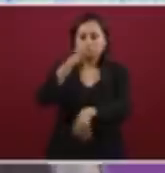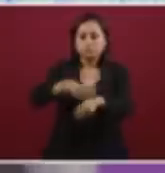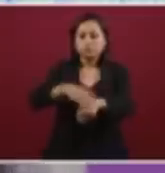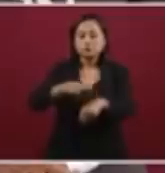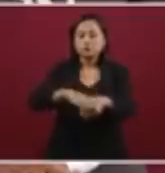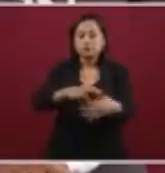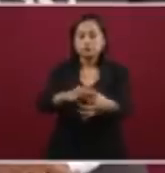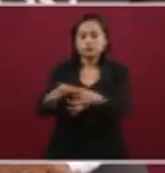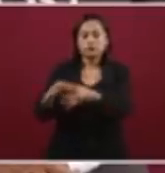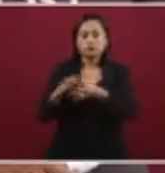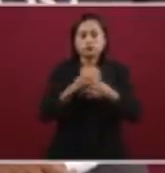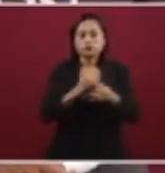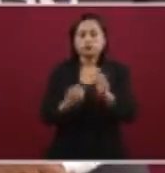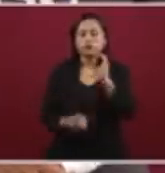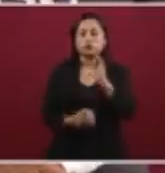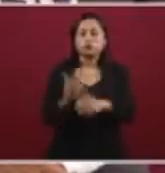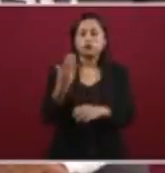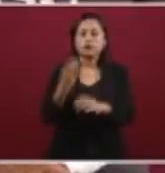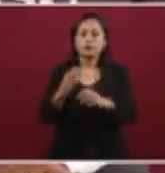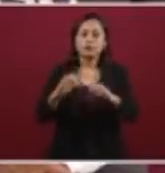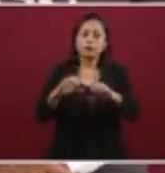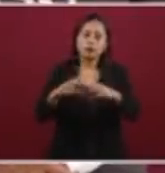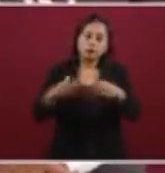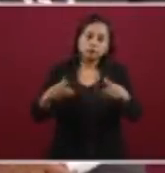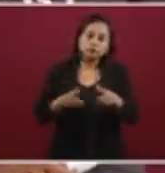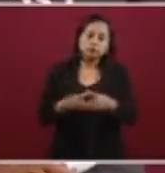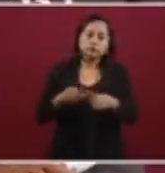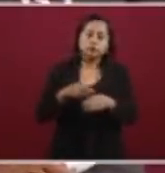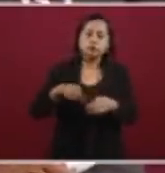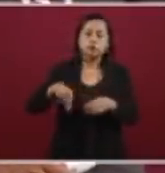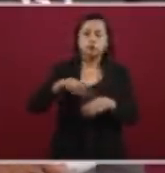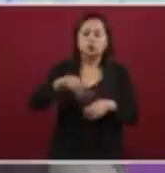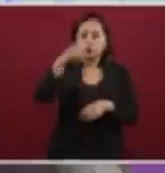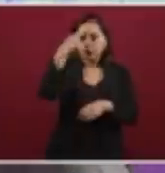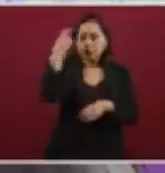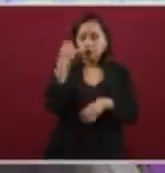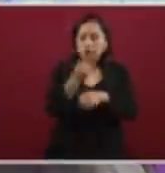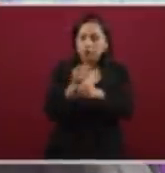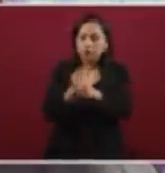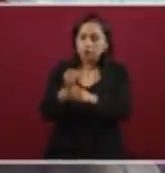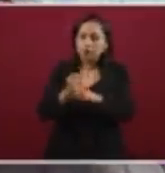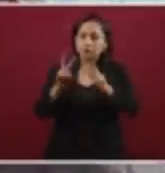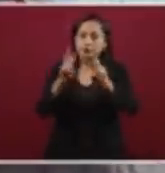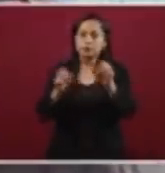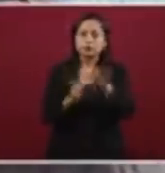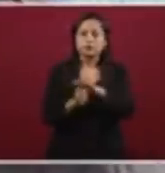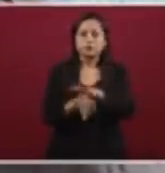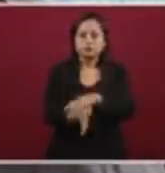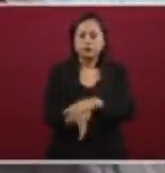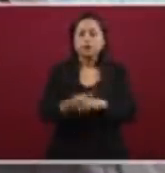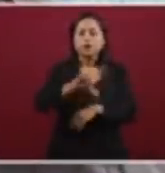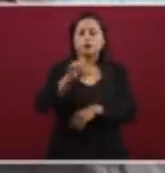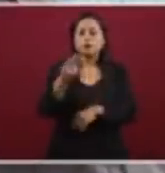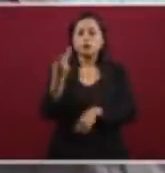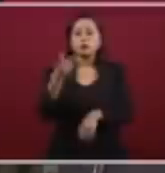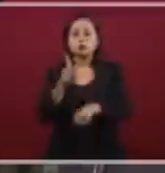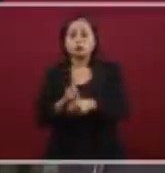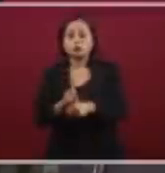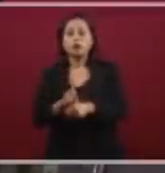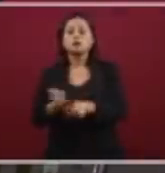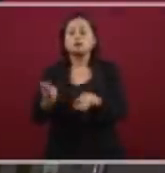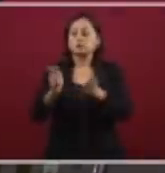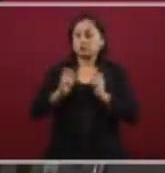especializada para la investigación y litigación del caso ya china para estos días después yo tomo posesión se me invita aceptó el cargo